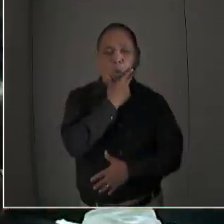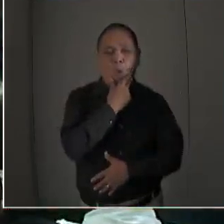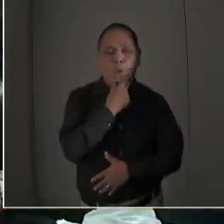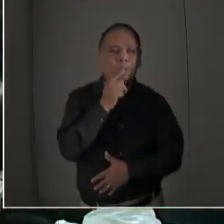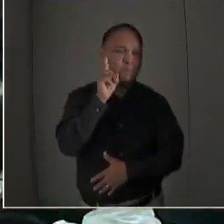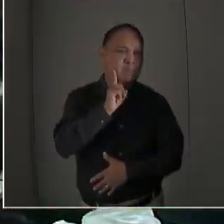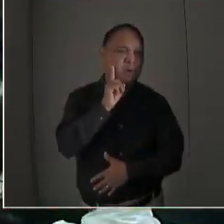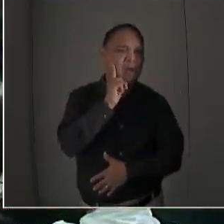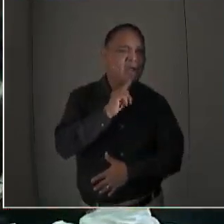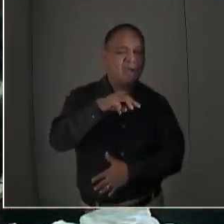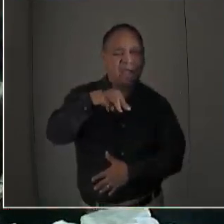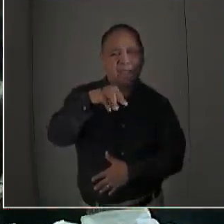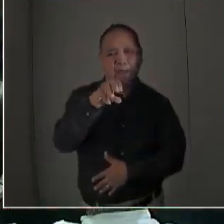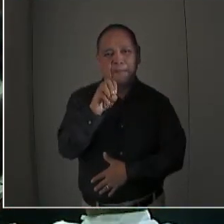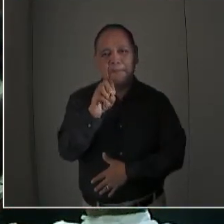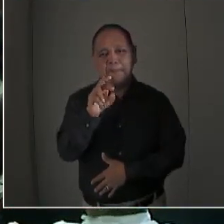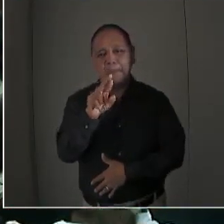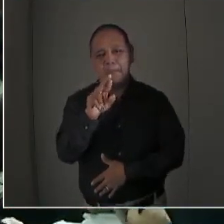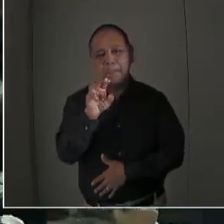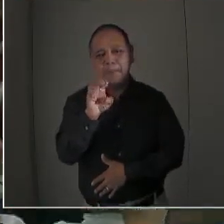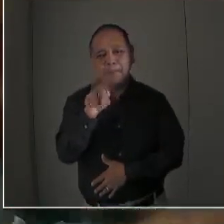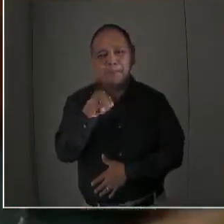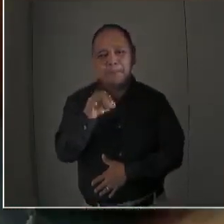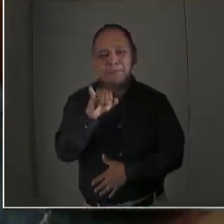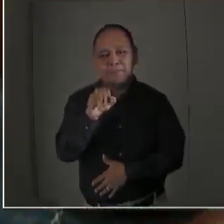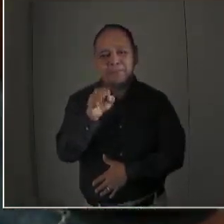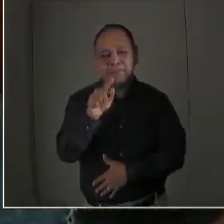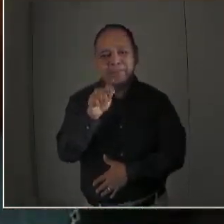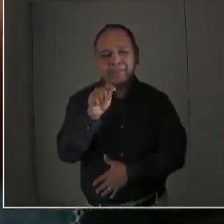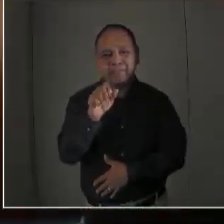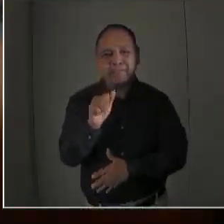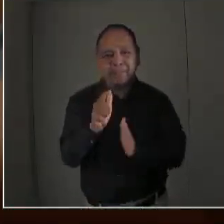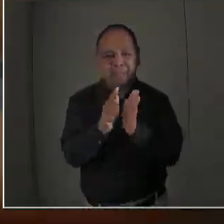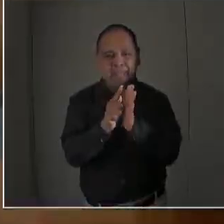¿Es así? ¿Se los entregaron o no? A verlo.